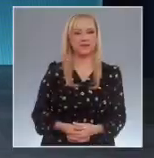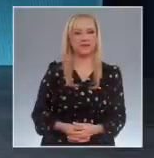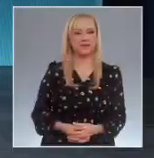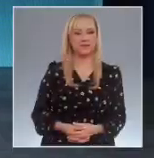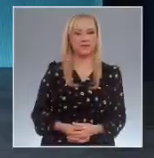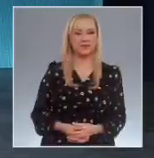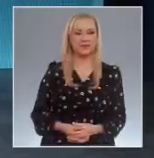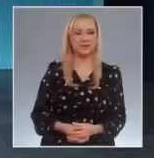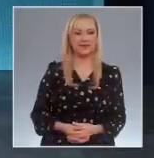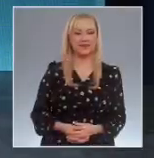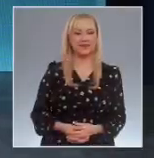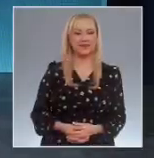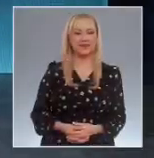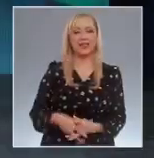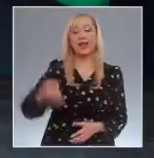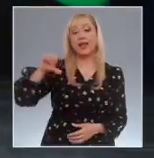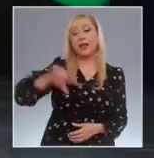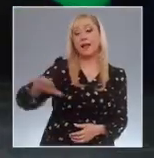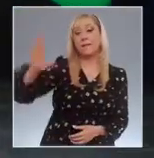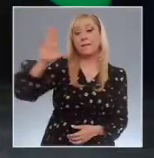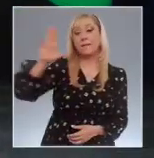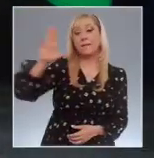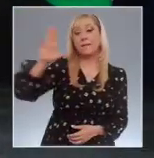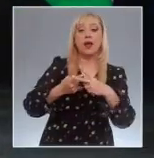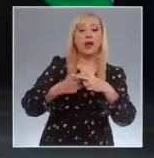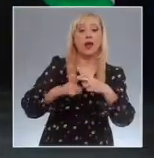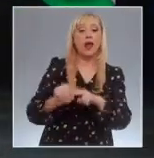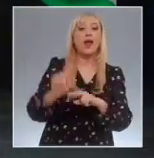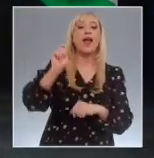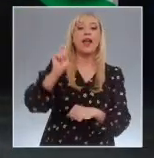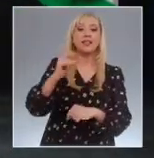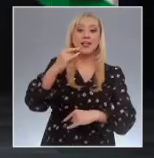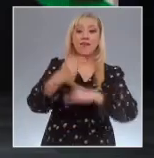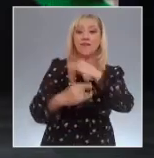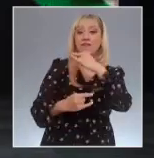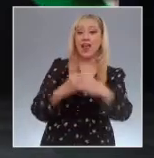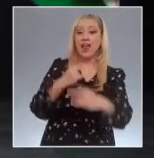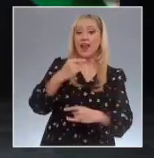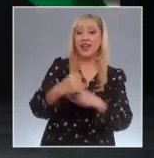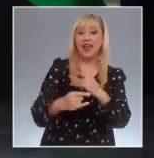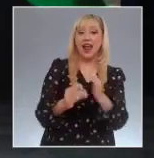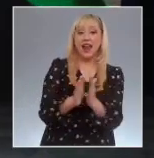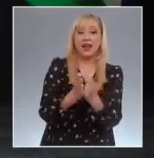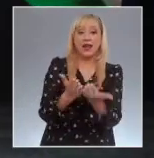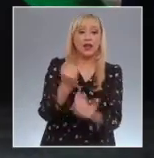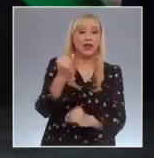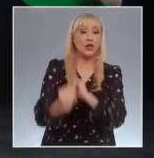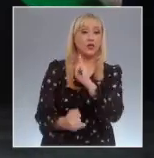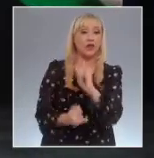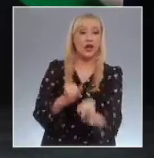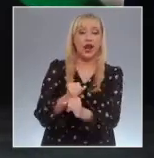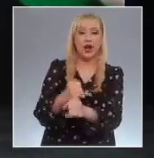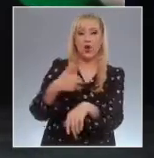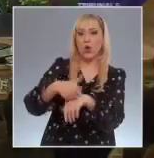Este miércoles se puso en marcha la 8ª Feria Internacional del Libro, evento al que asistió el ministro Jorge Mario Pardo